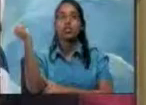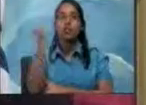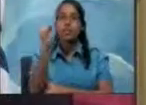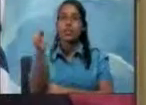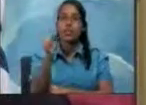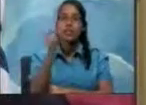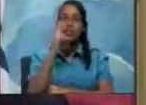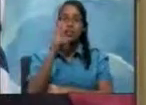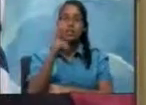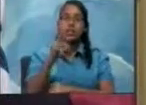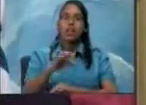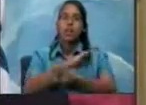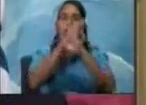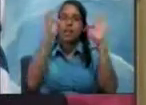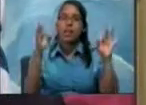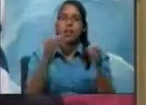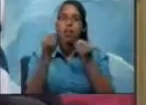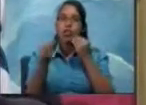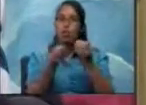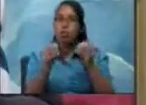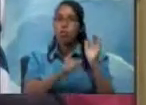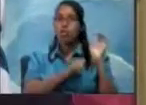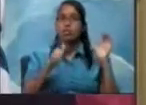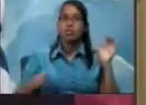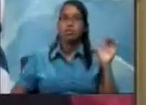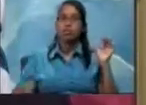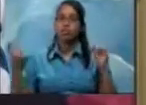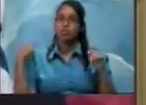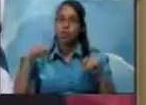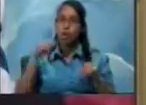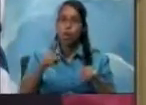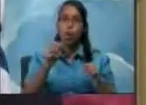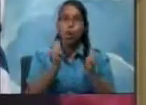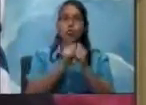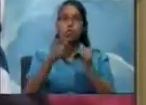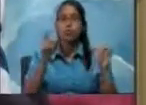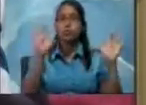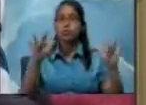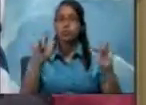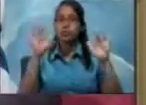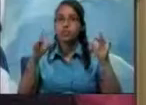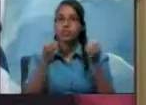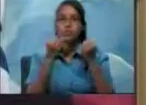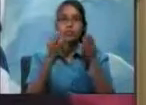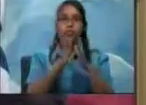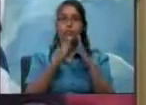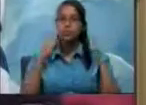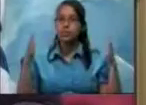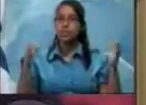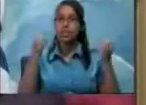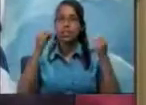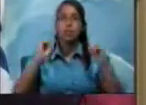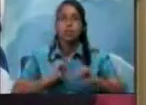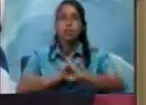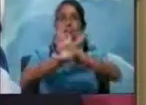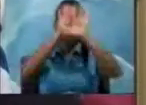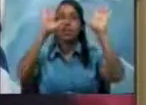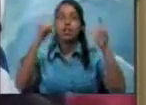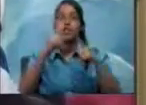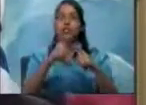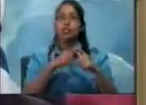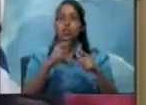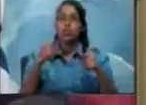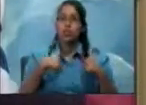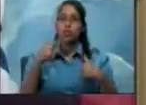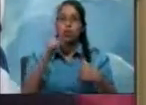fíjese la manera como el señor actúa con su misericordia tan grande tan maravillosa Entonces yo no